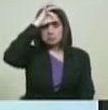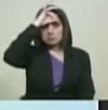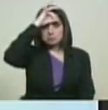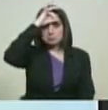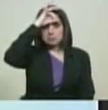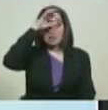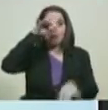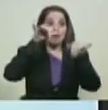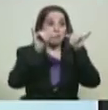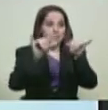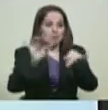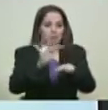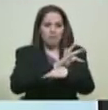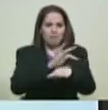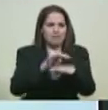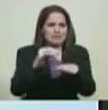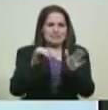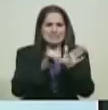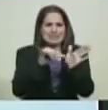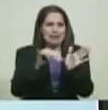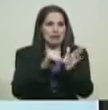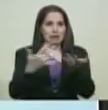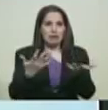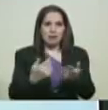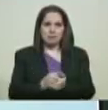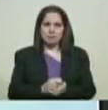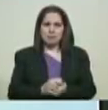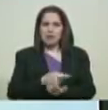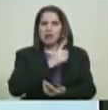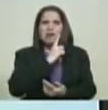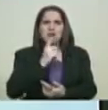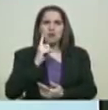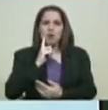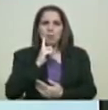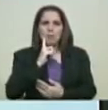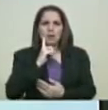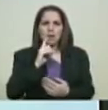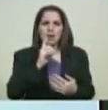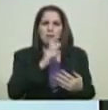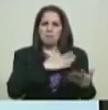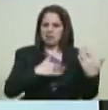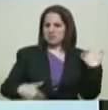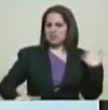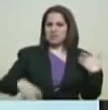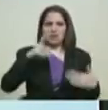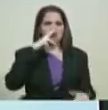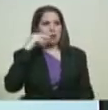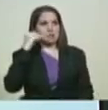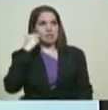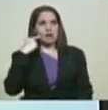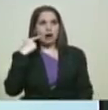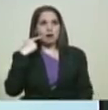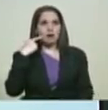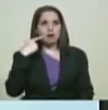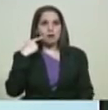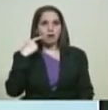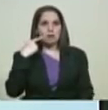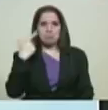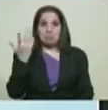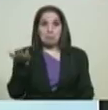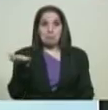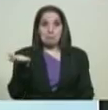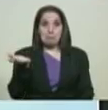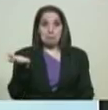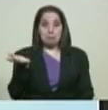siendo frontera con Portugal. ¿Y cuál es el nombre del presidente de Francia? Ninguno se lo sabía.